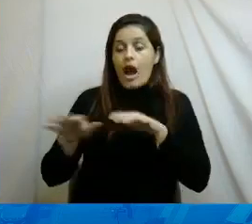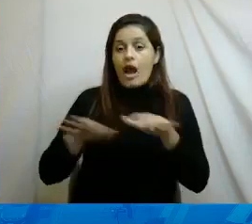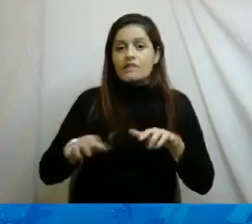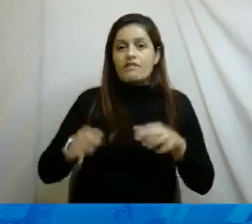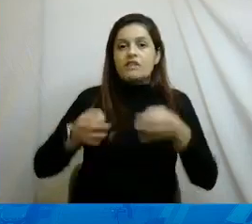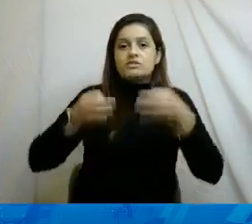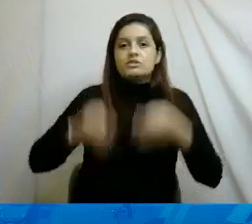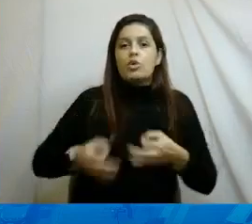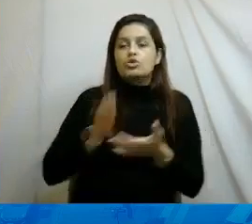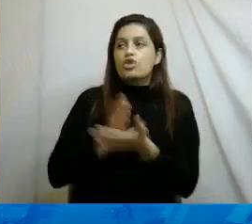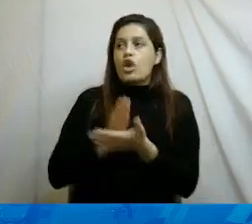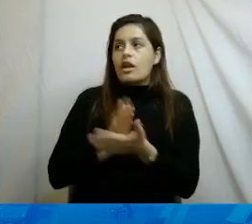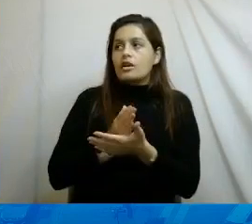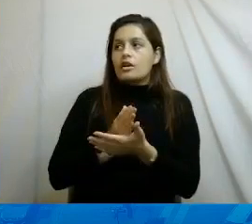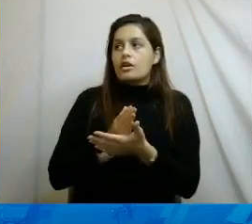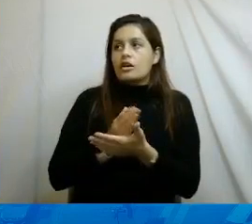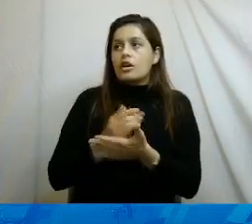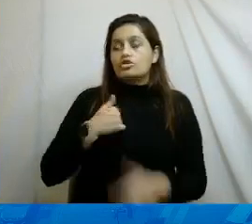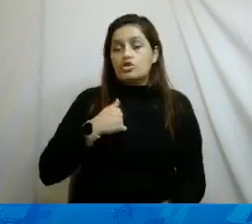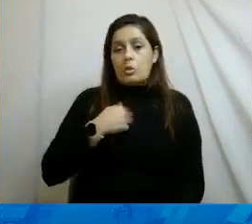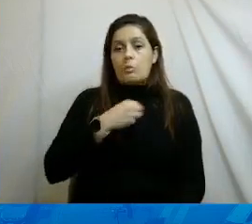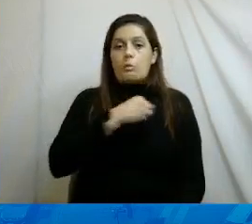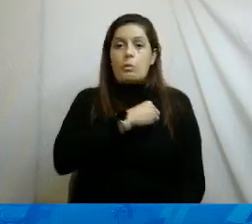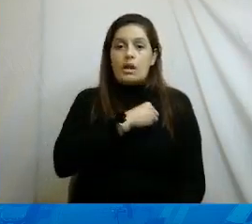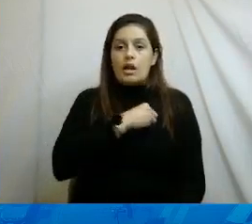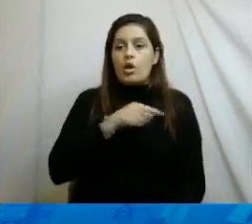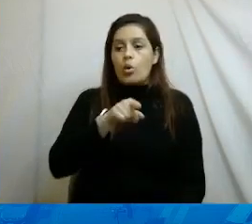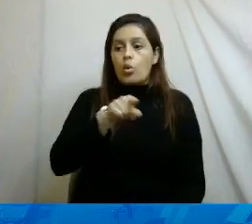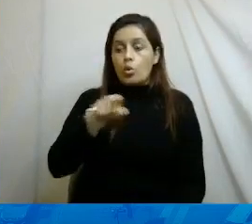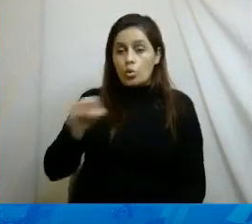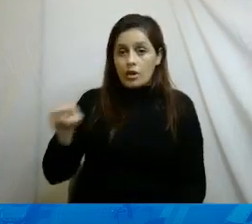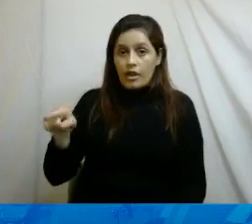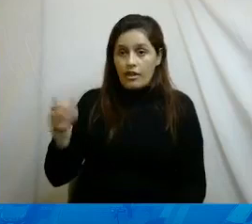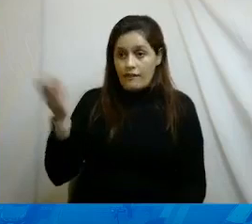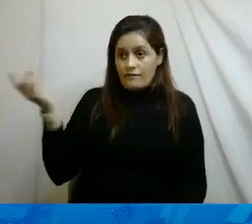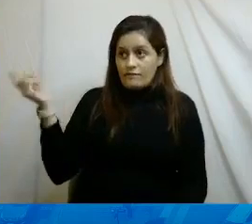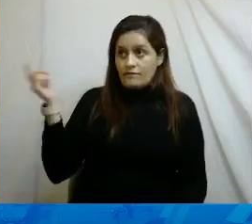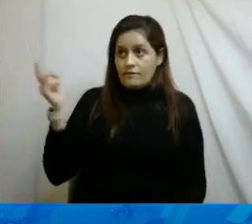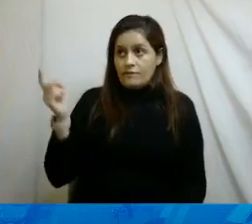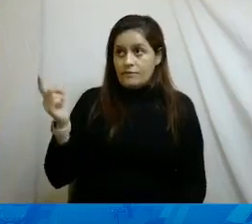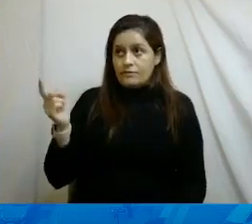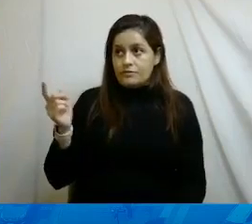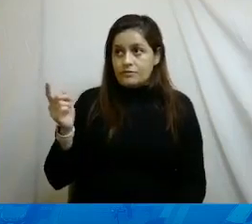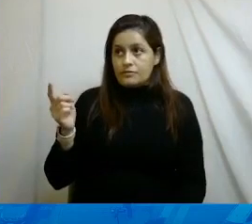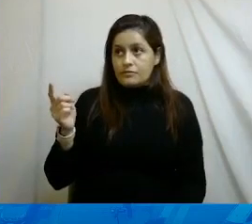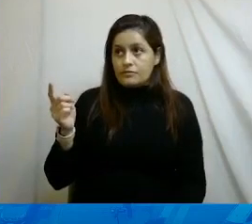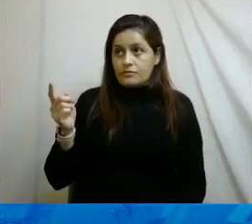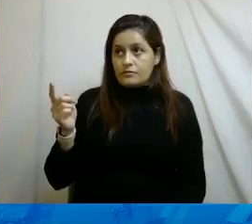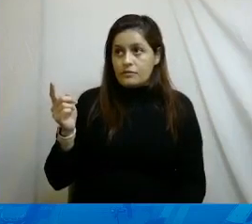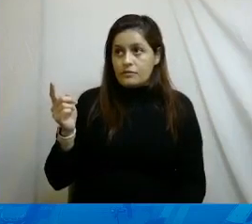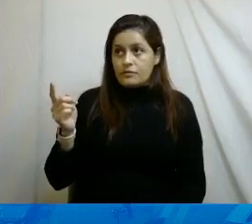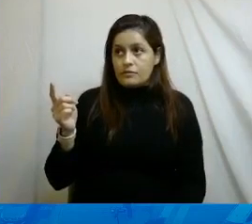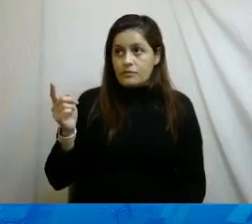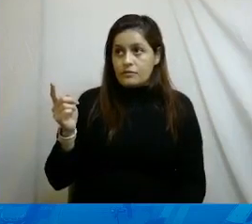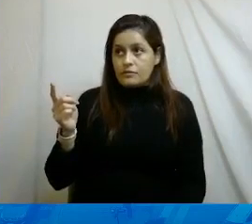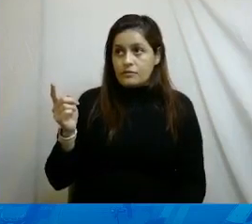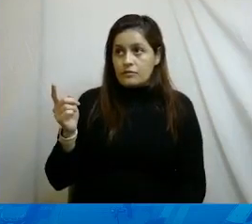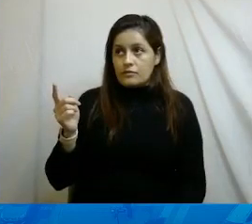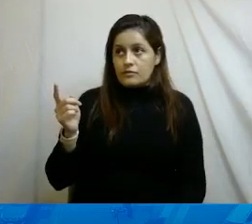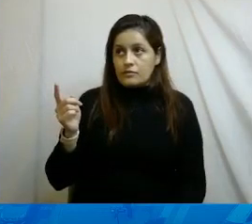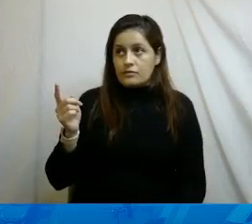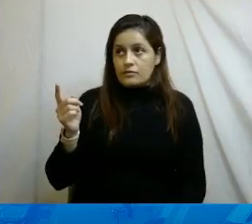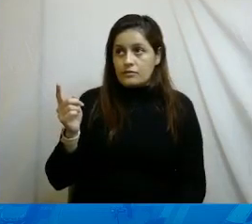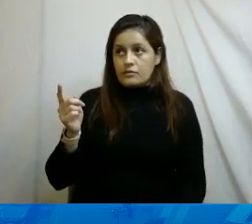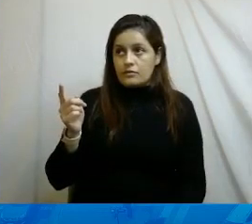escolar. Entonces yo lamento mucho que sean ustedes, digamos, los que tienen, digamos, ciertas